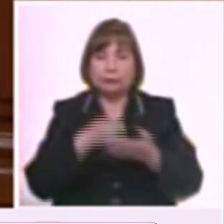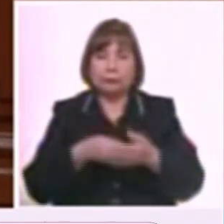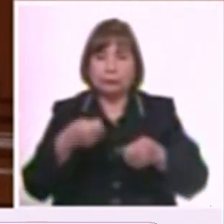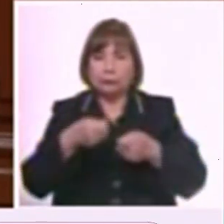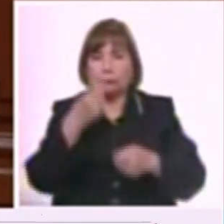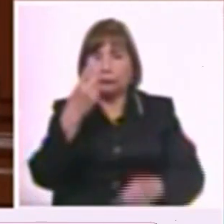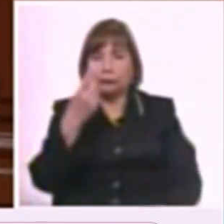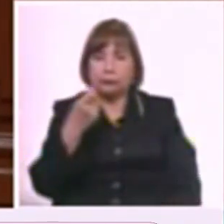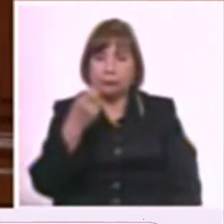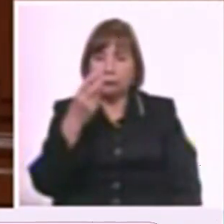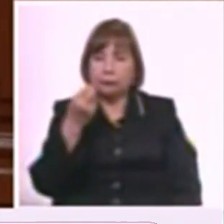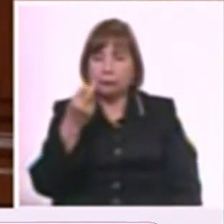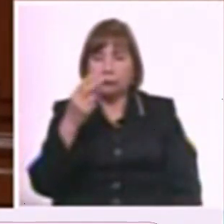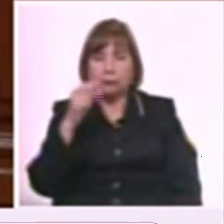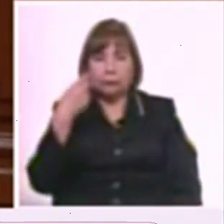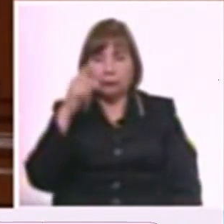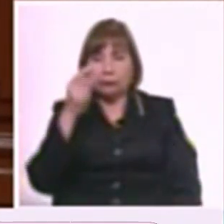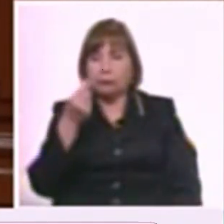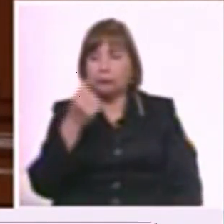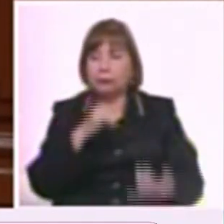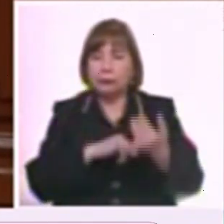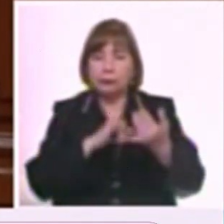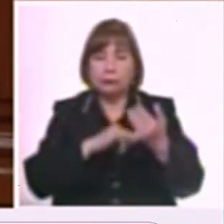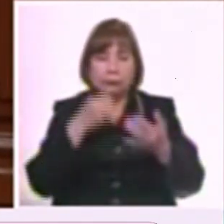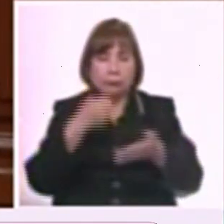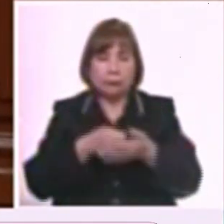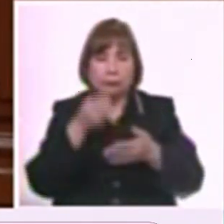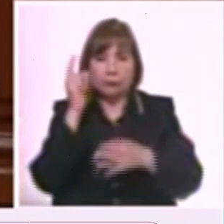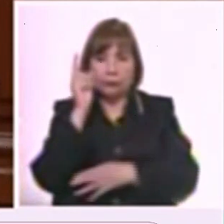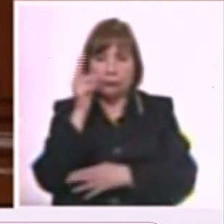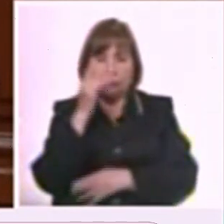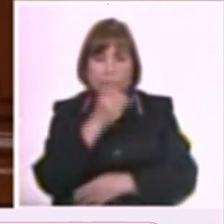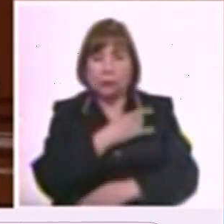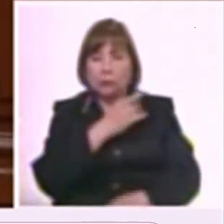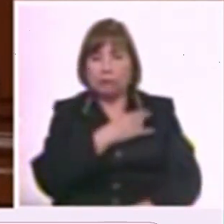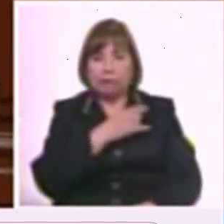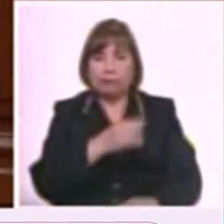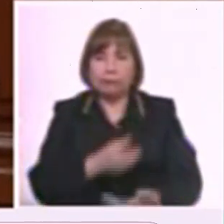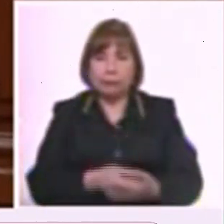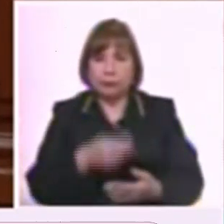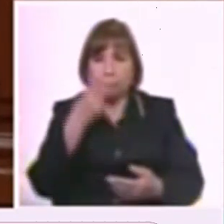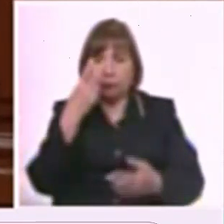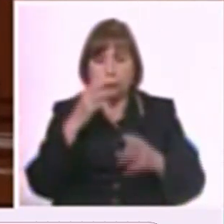investigación científica mediante el pago de la bonificación especial a los docentes